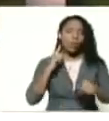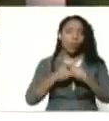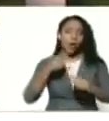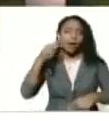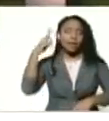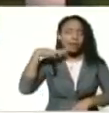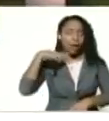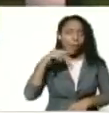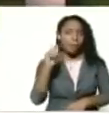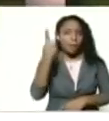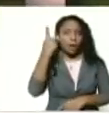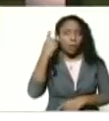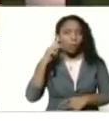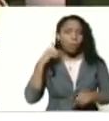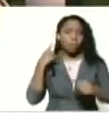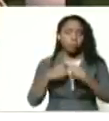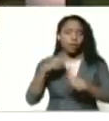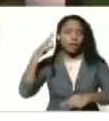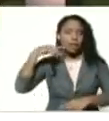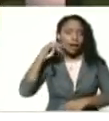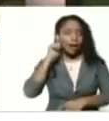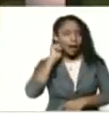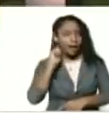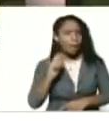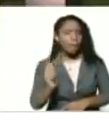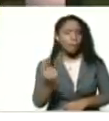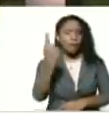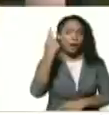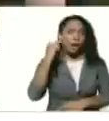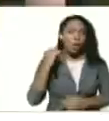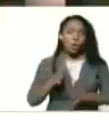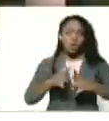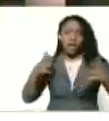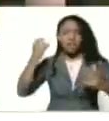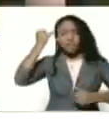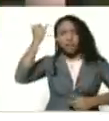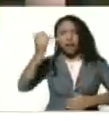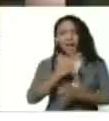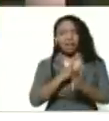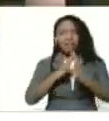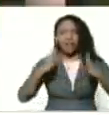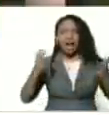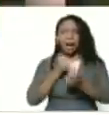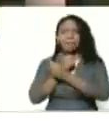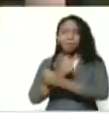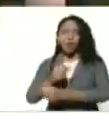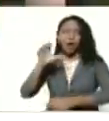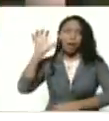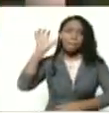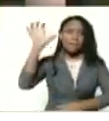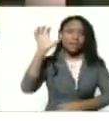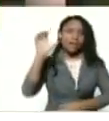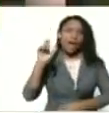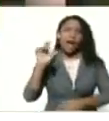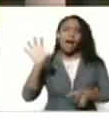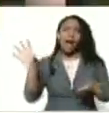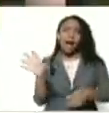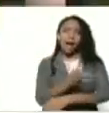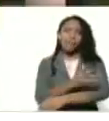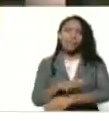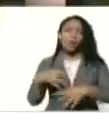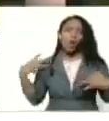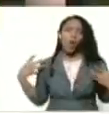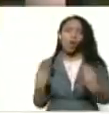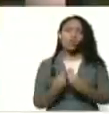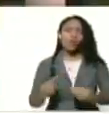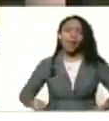la negra primera, por los grandes ideales, por el gran amor y por la patria. Cantemos juntos